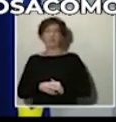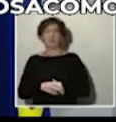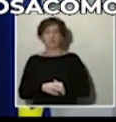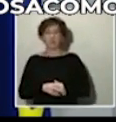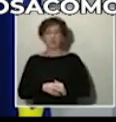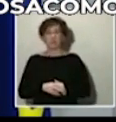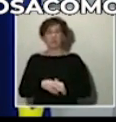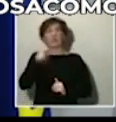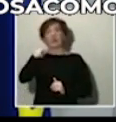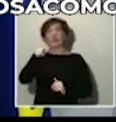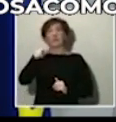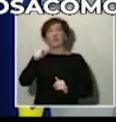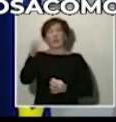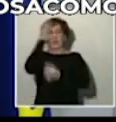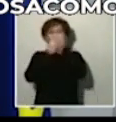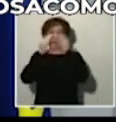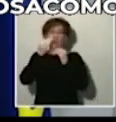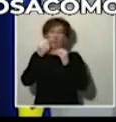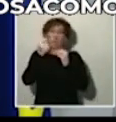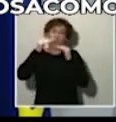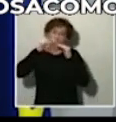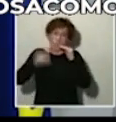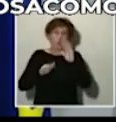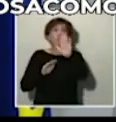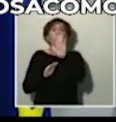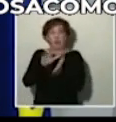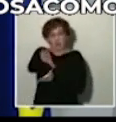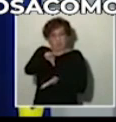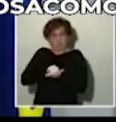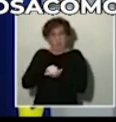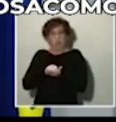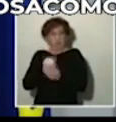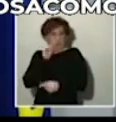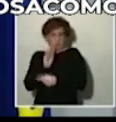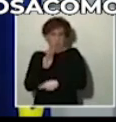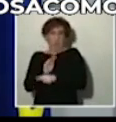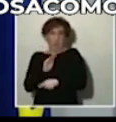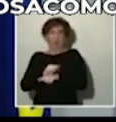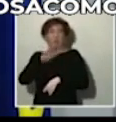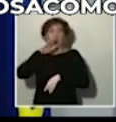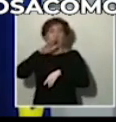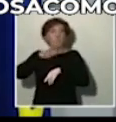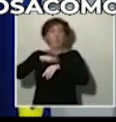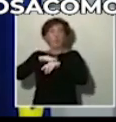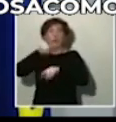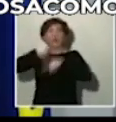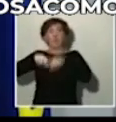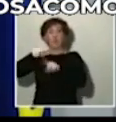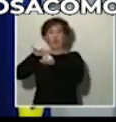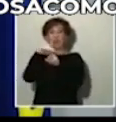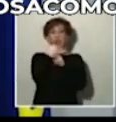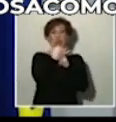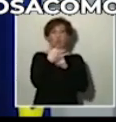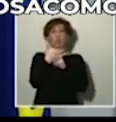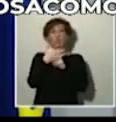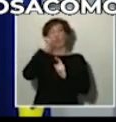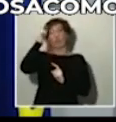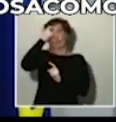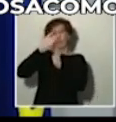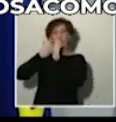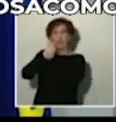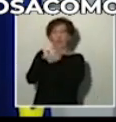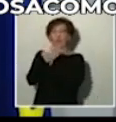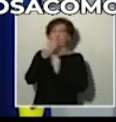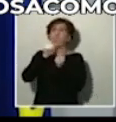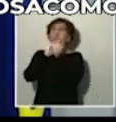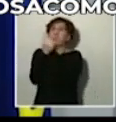menor de lo habitual, pero hay que valorarlo con cuidado porque ha habido pequeños cambios en las definiciones de caso que podrían tener parte de